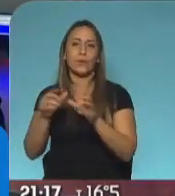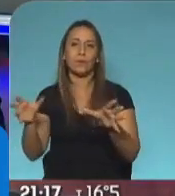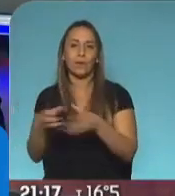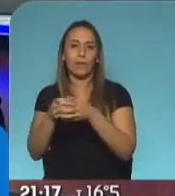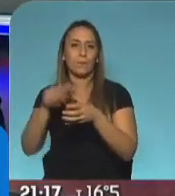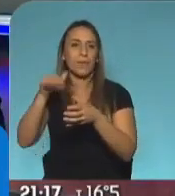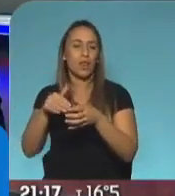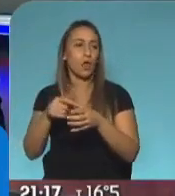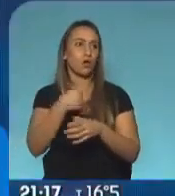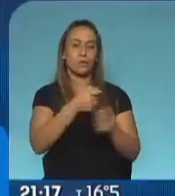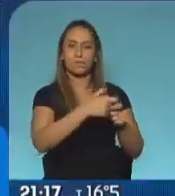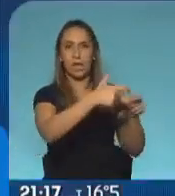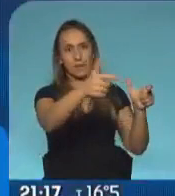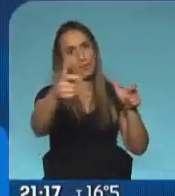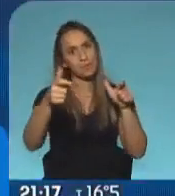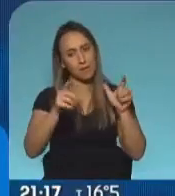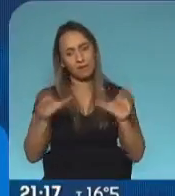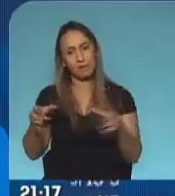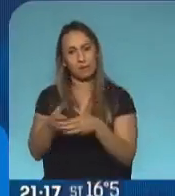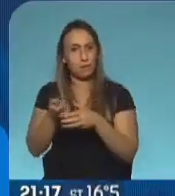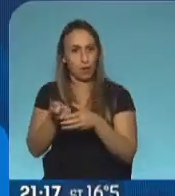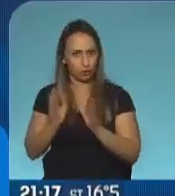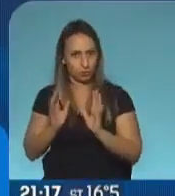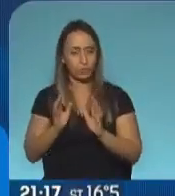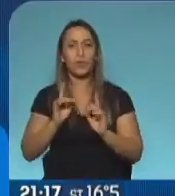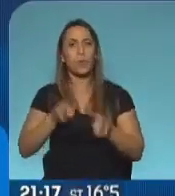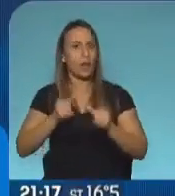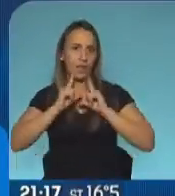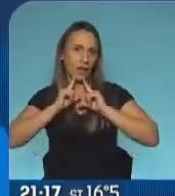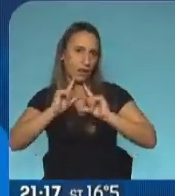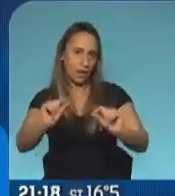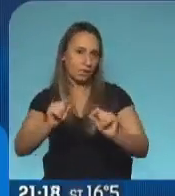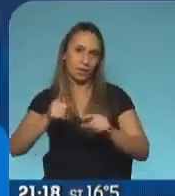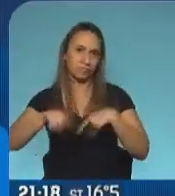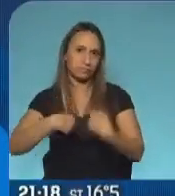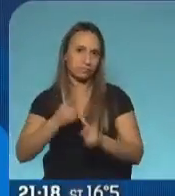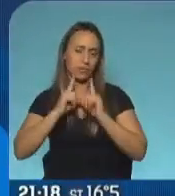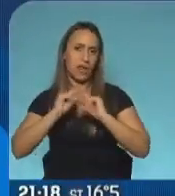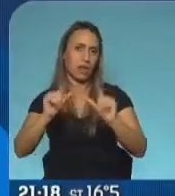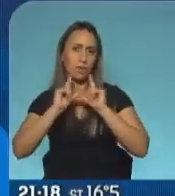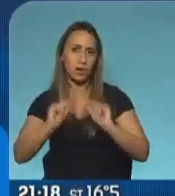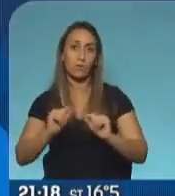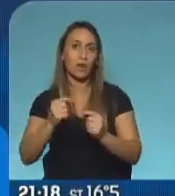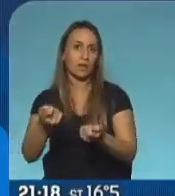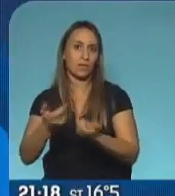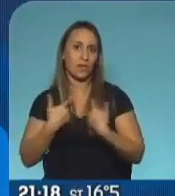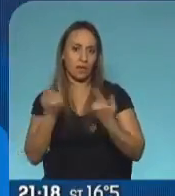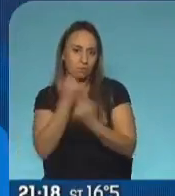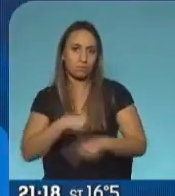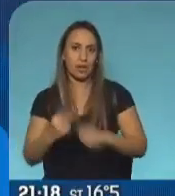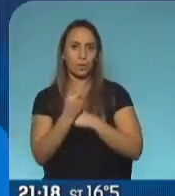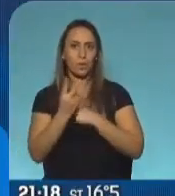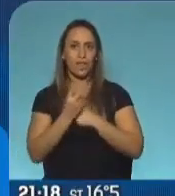bien igualmente hay que reclamar constantemente por equipamiento necesario de protección del personal de salud